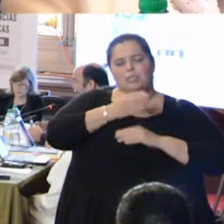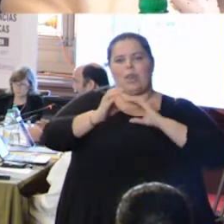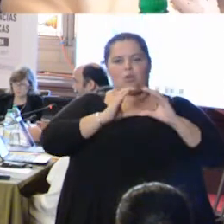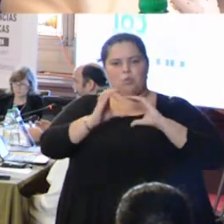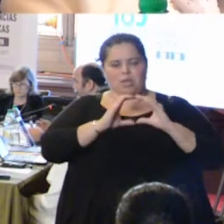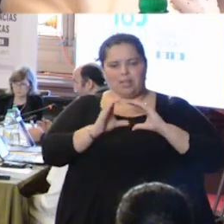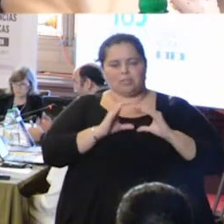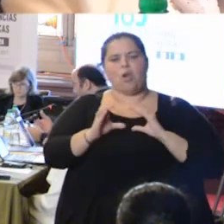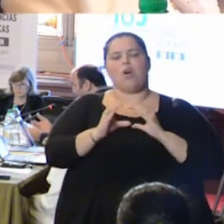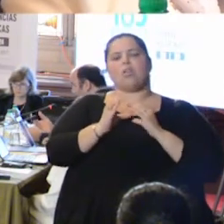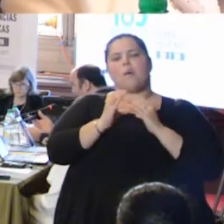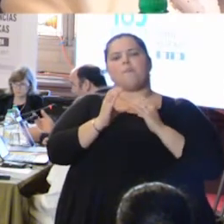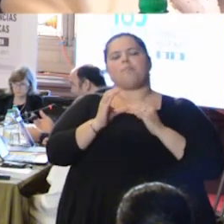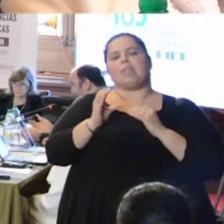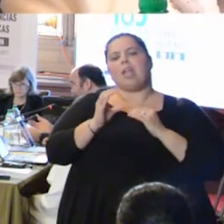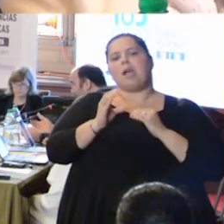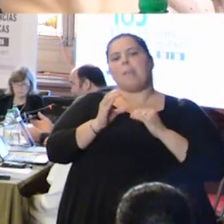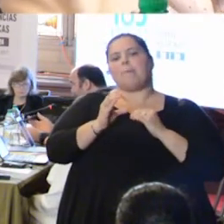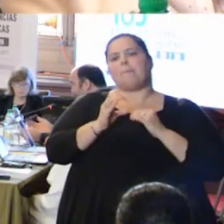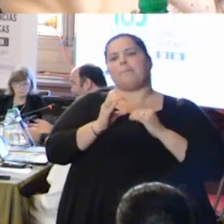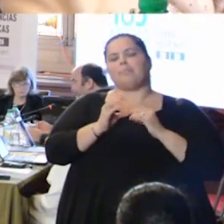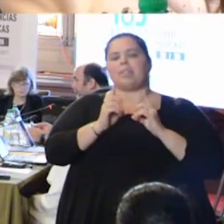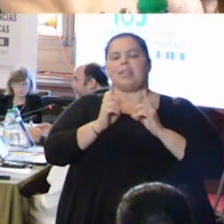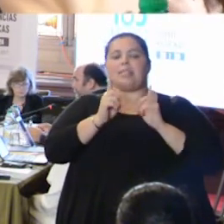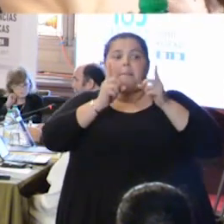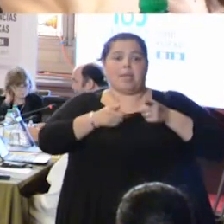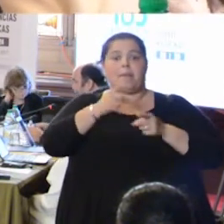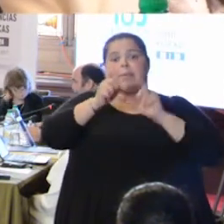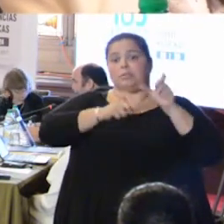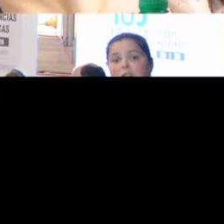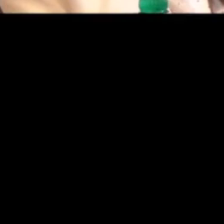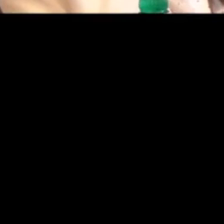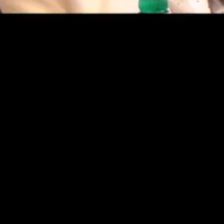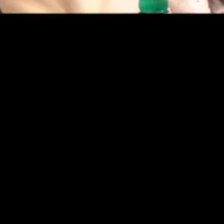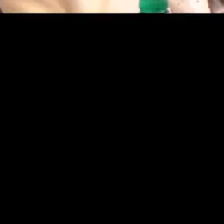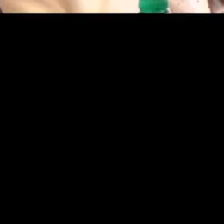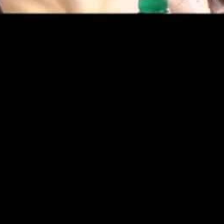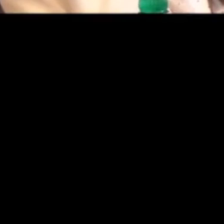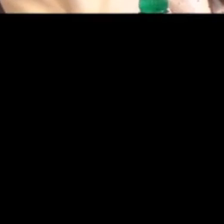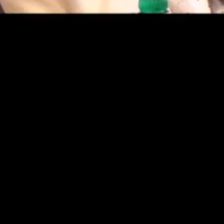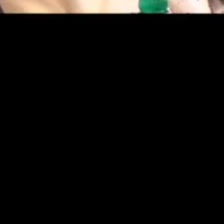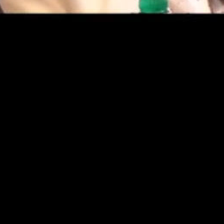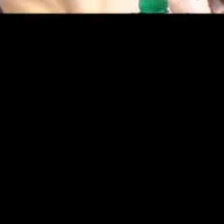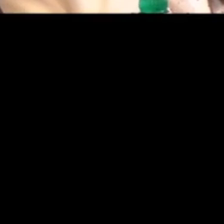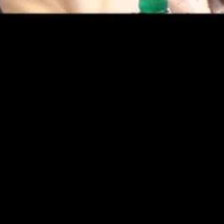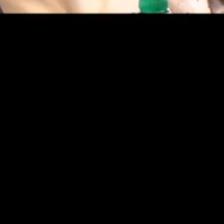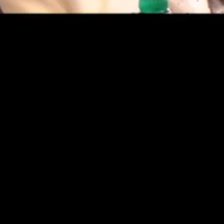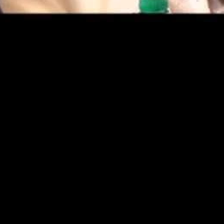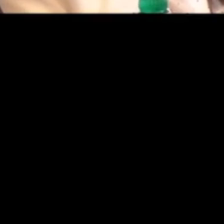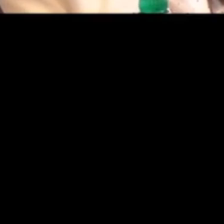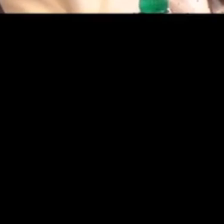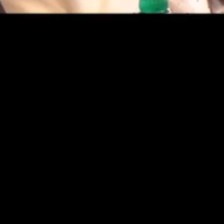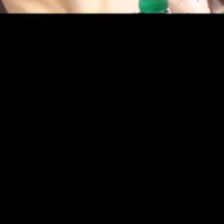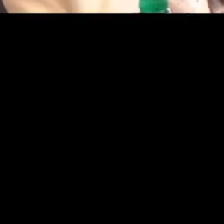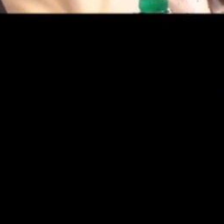dotaciones de personas para su seguridad. Es decir, hay herramientas que quizá también deberíamos contribuir a